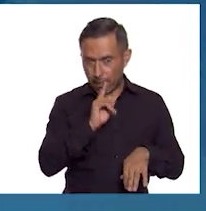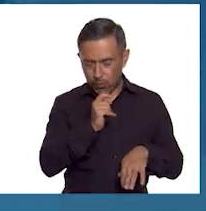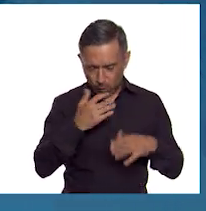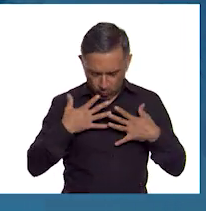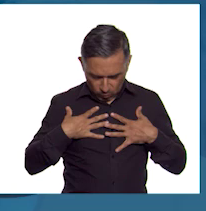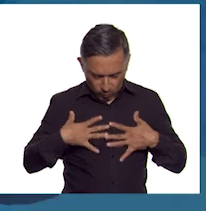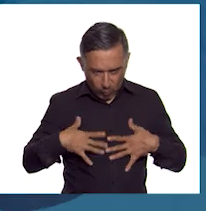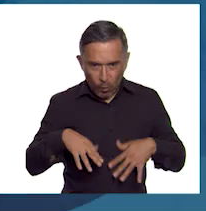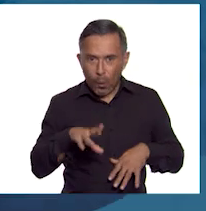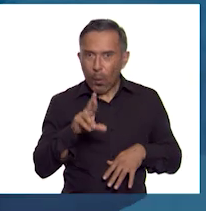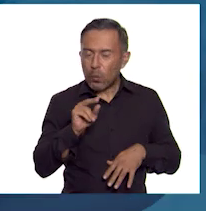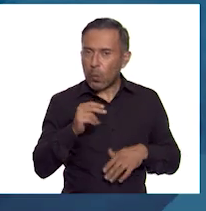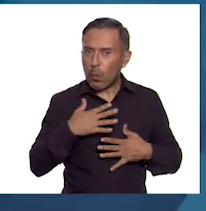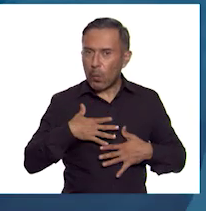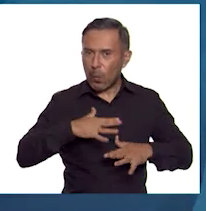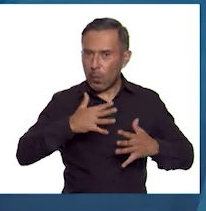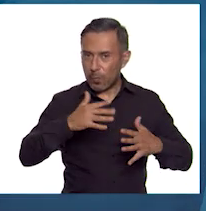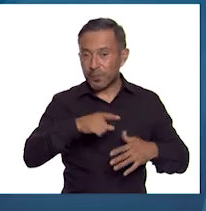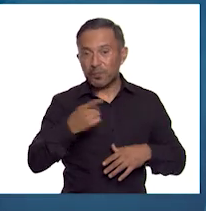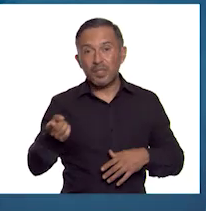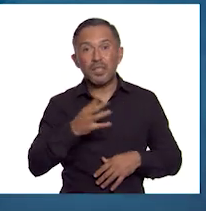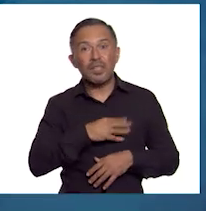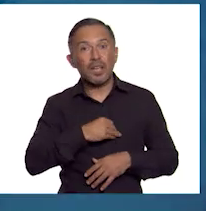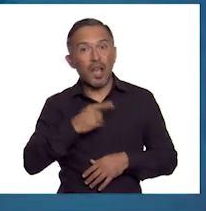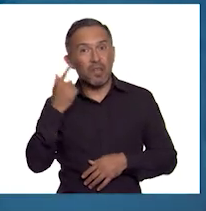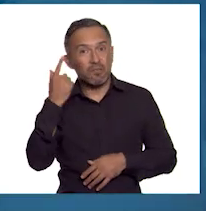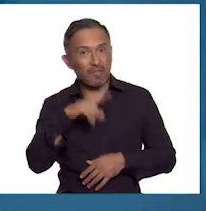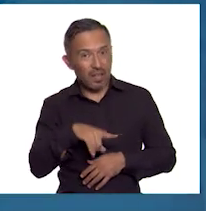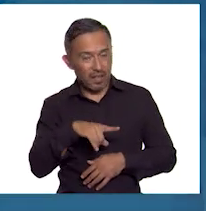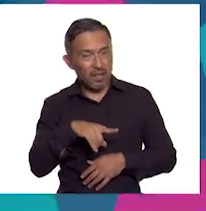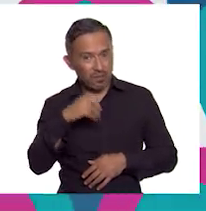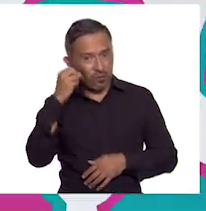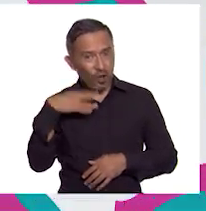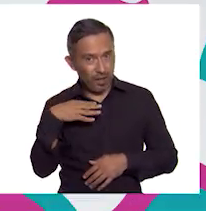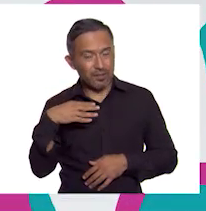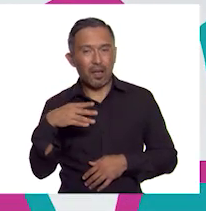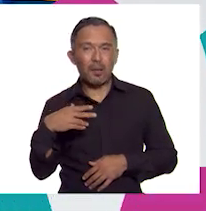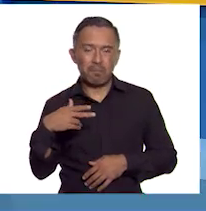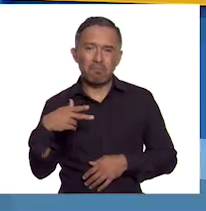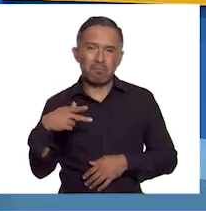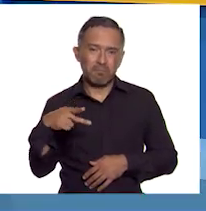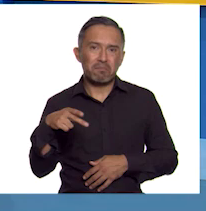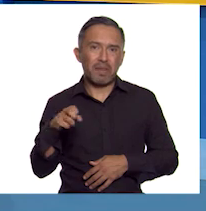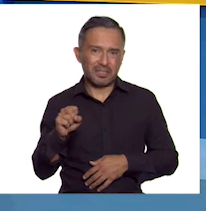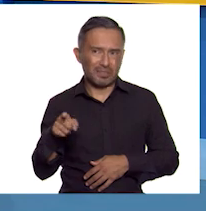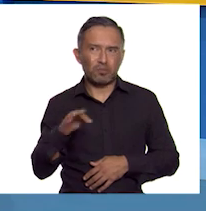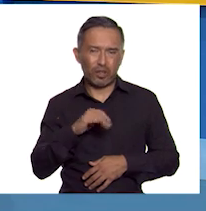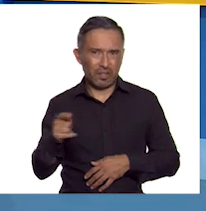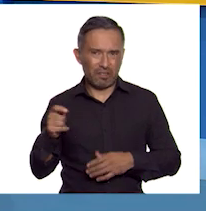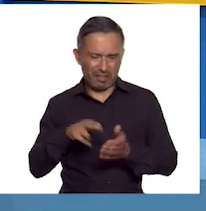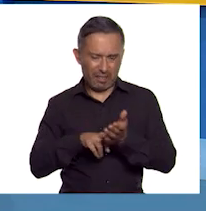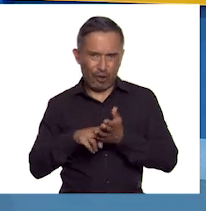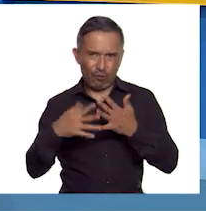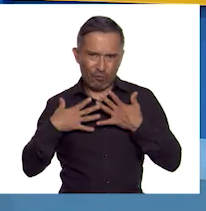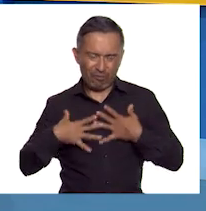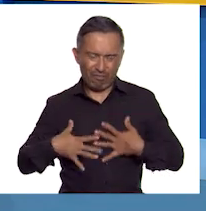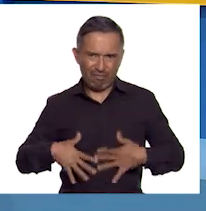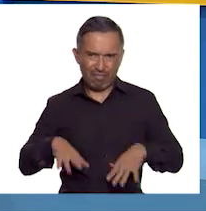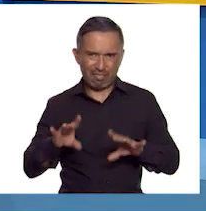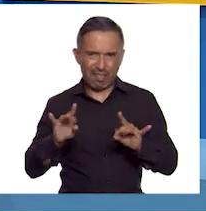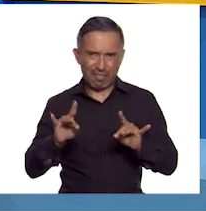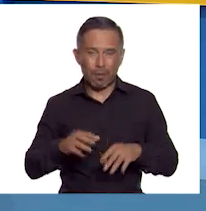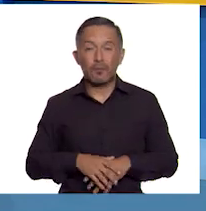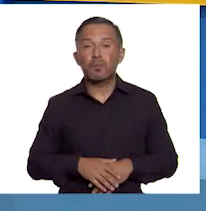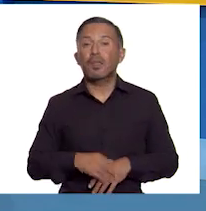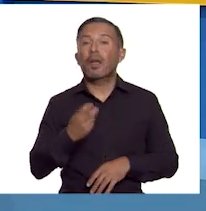oro y la hija fea y perezosa queda cubierta de pez. Muy bien. Después de esta revisión de la trama, creo que nos